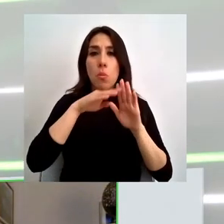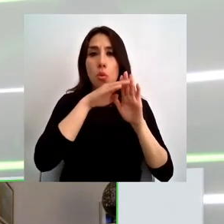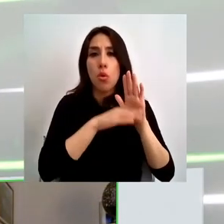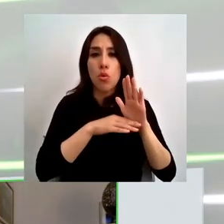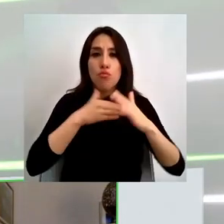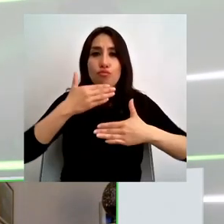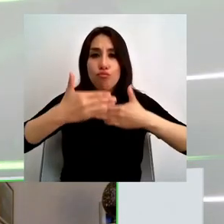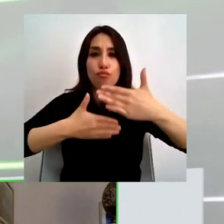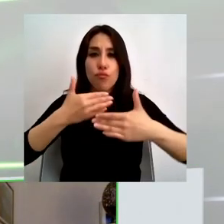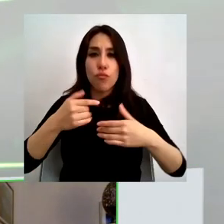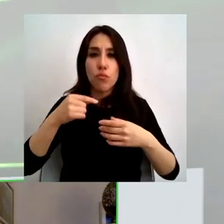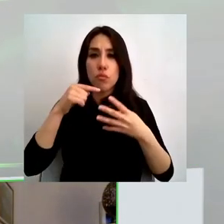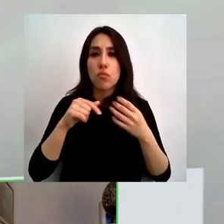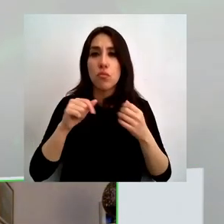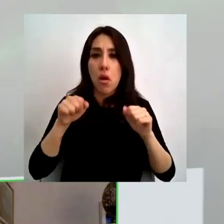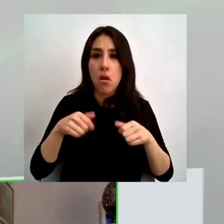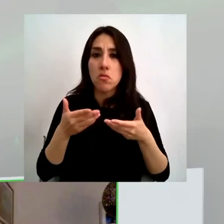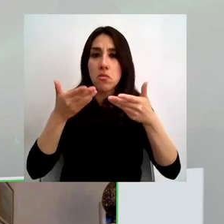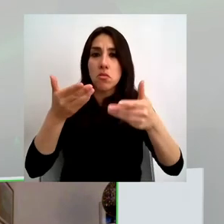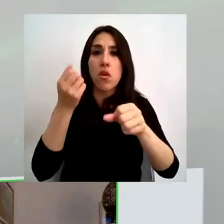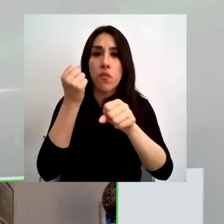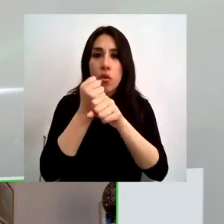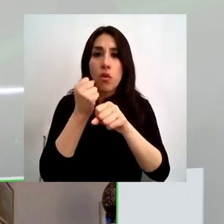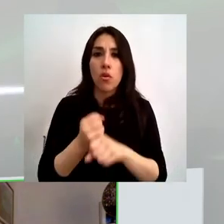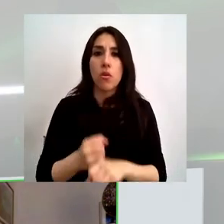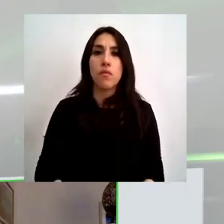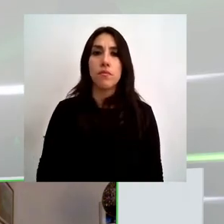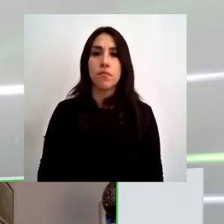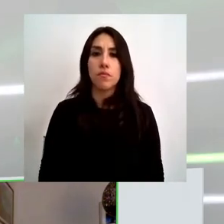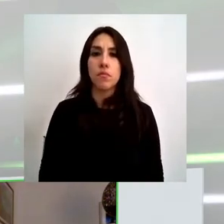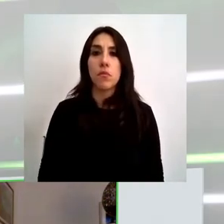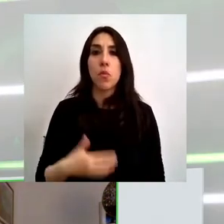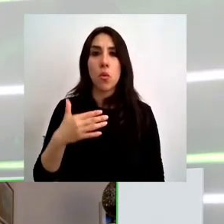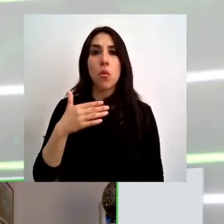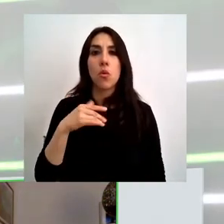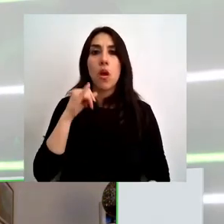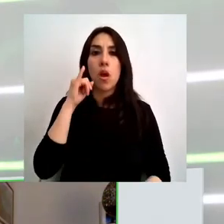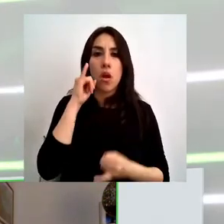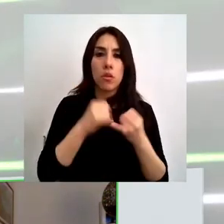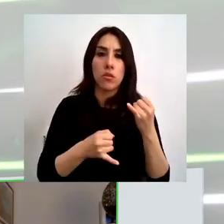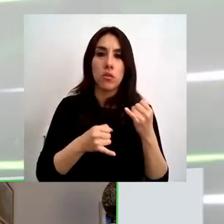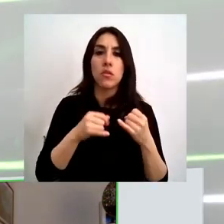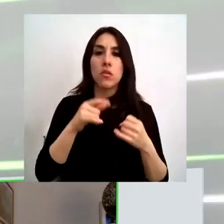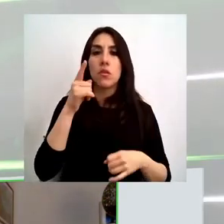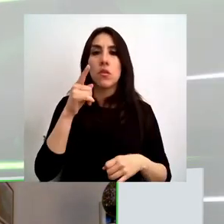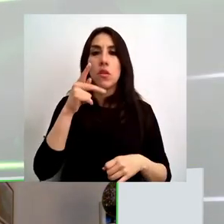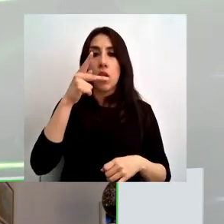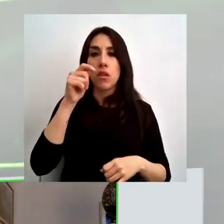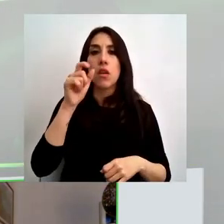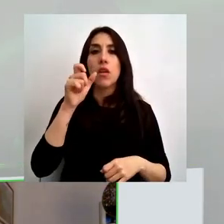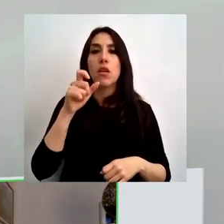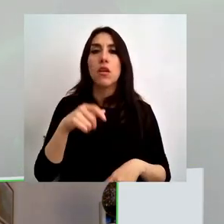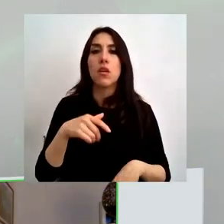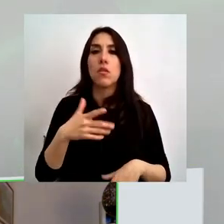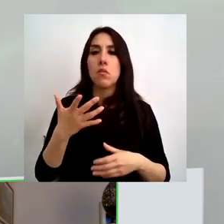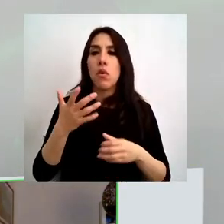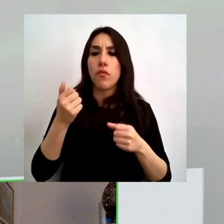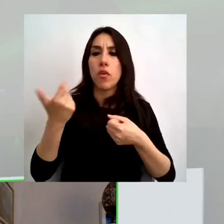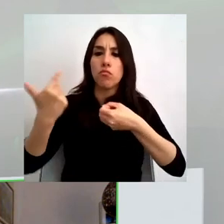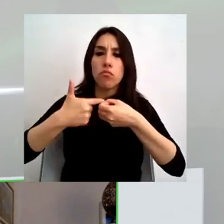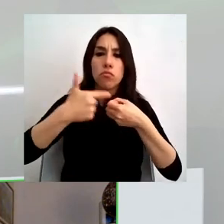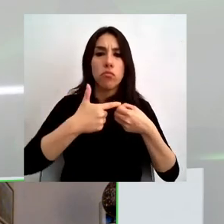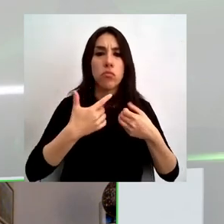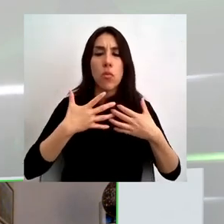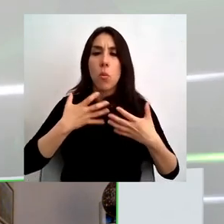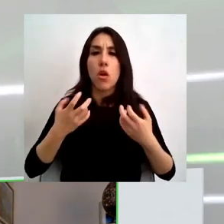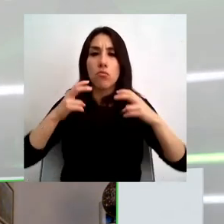por ultimo kate si alguien de nuestra audiencia quiere explorar la posibilidad de crear uno de estos